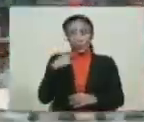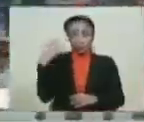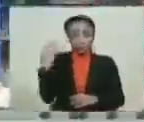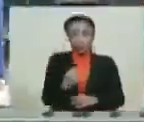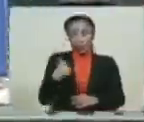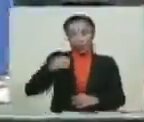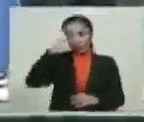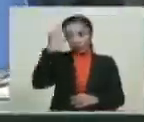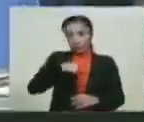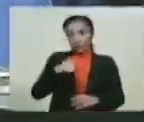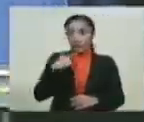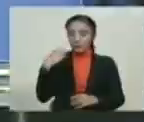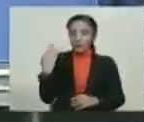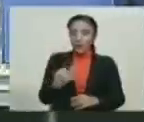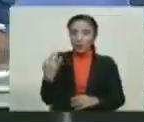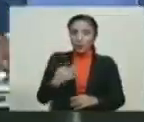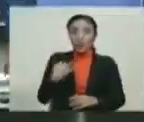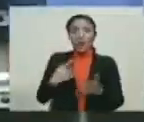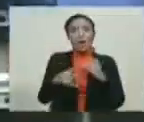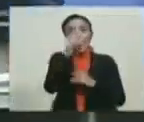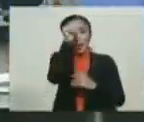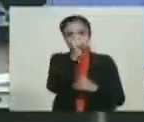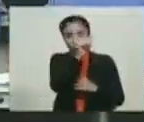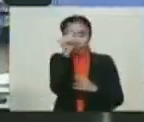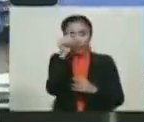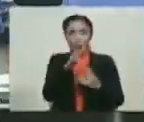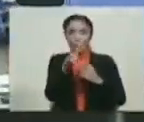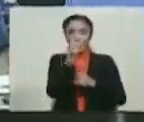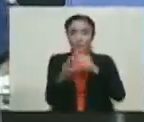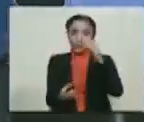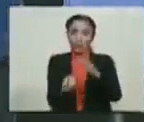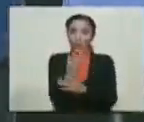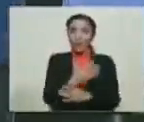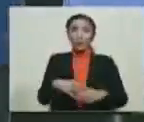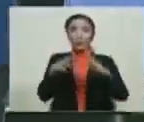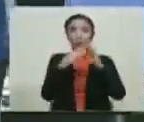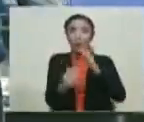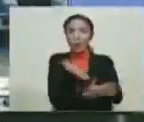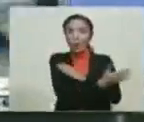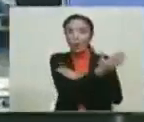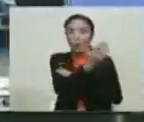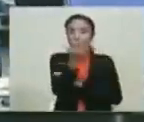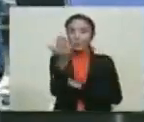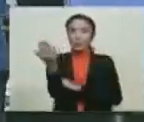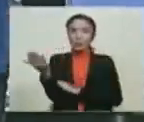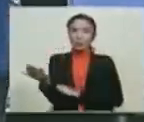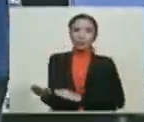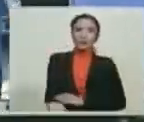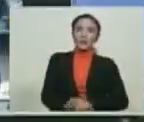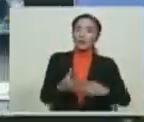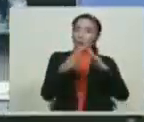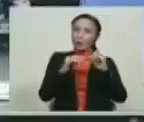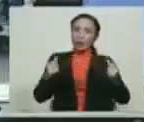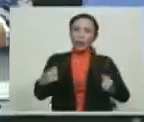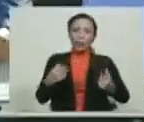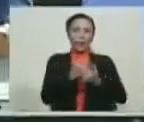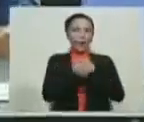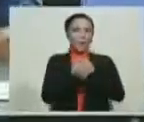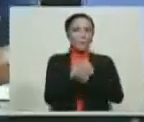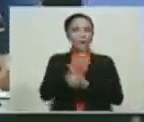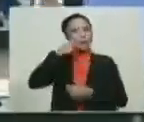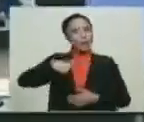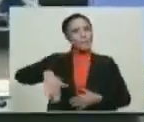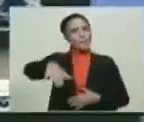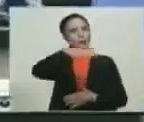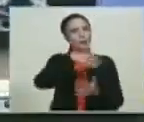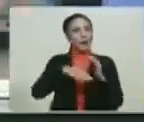que el domingo 20 de mayo esa fuerza patriótica esa pasión de amor por nuestra tierra